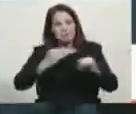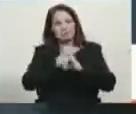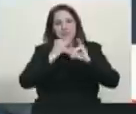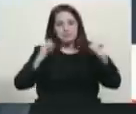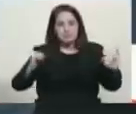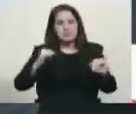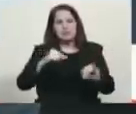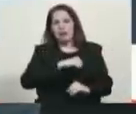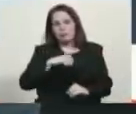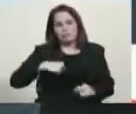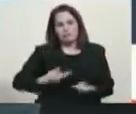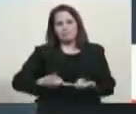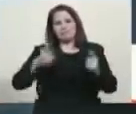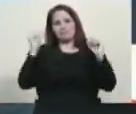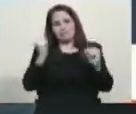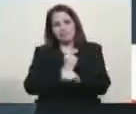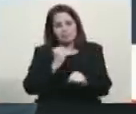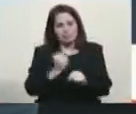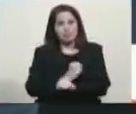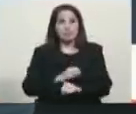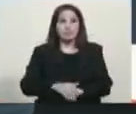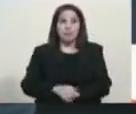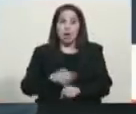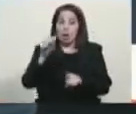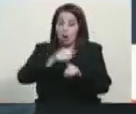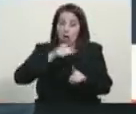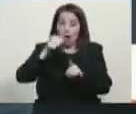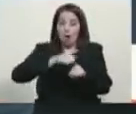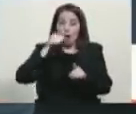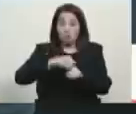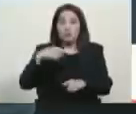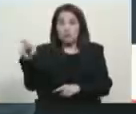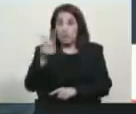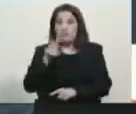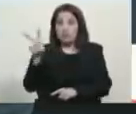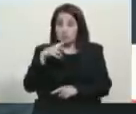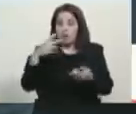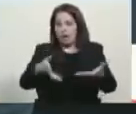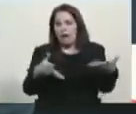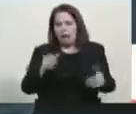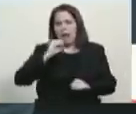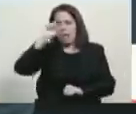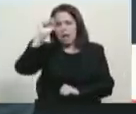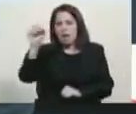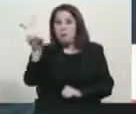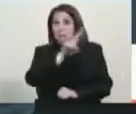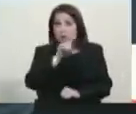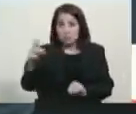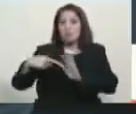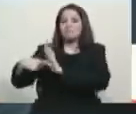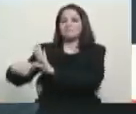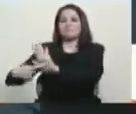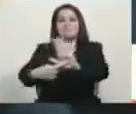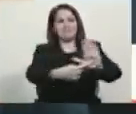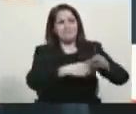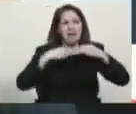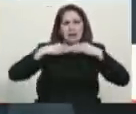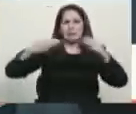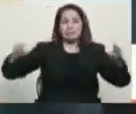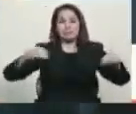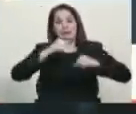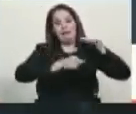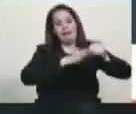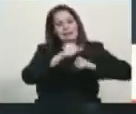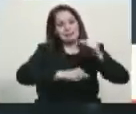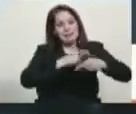la autodeterminación. Con la lucha de Venezuela y con la victoria de Venezuela quedará abierto definitivamente el siglo